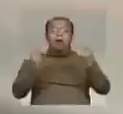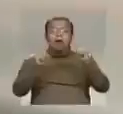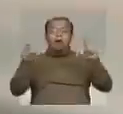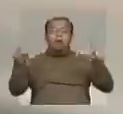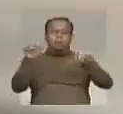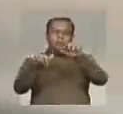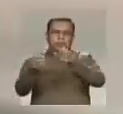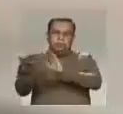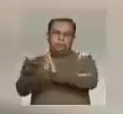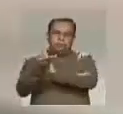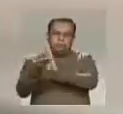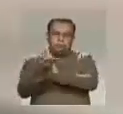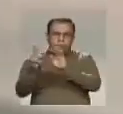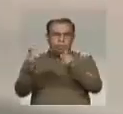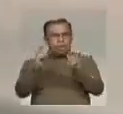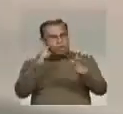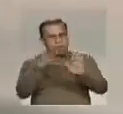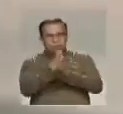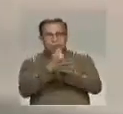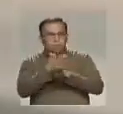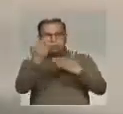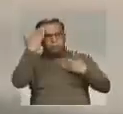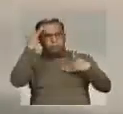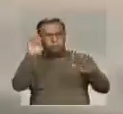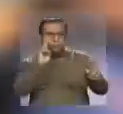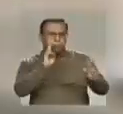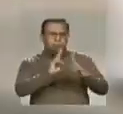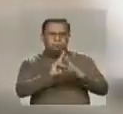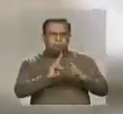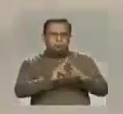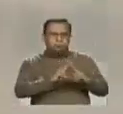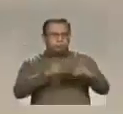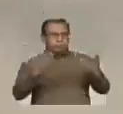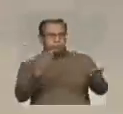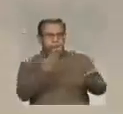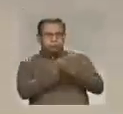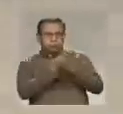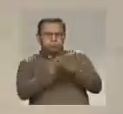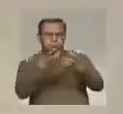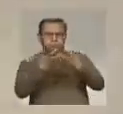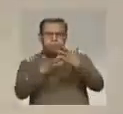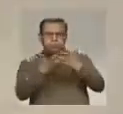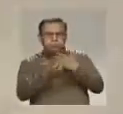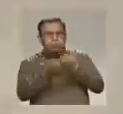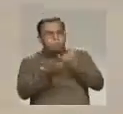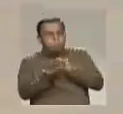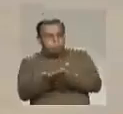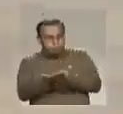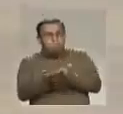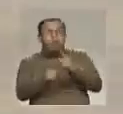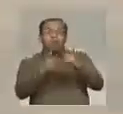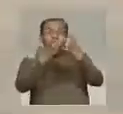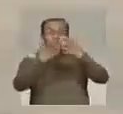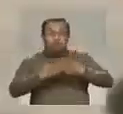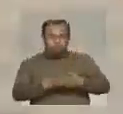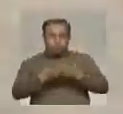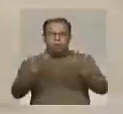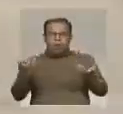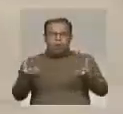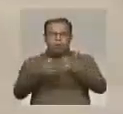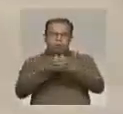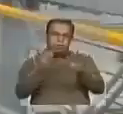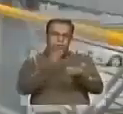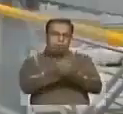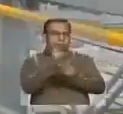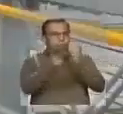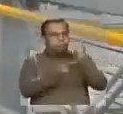la Secretaría de Educación y comentan que no conocían el caso y que no está reportado en el sistema de alertas. Un equipo de funcionarios de esta entidad visitó